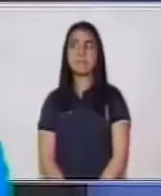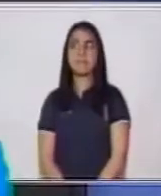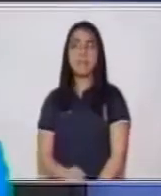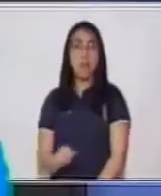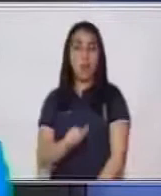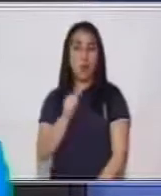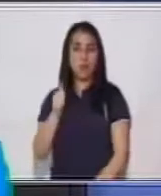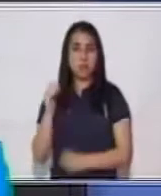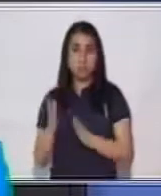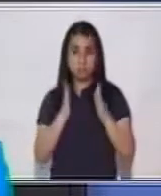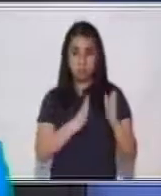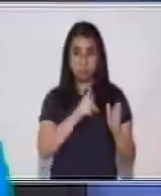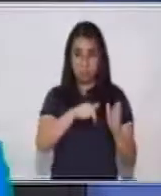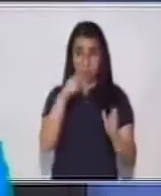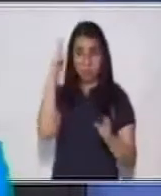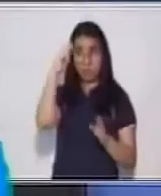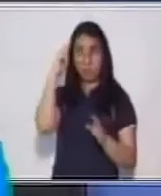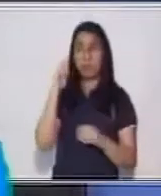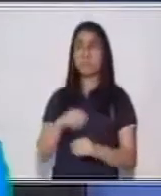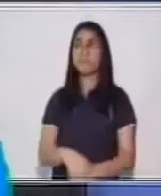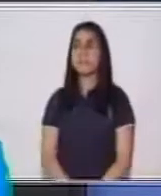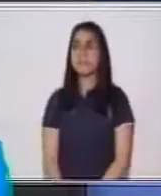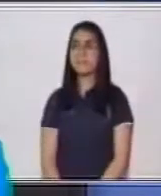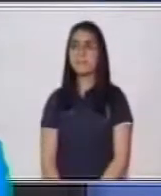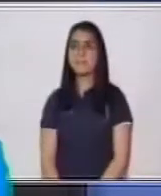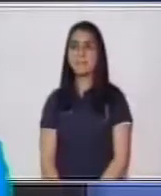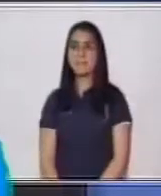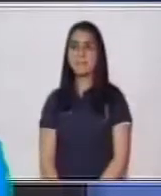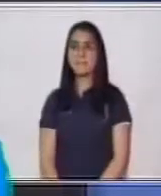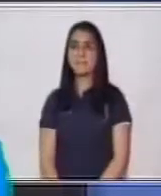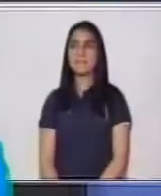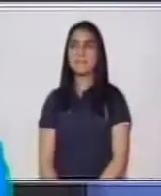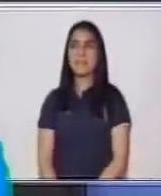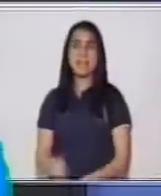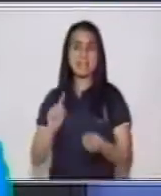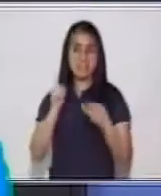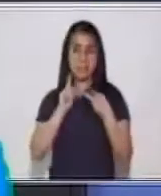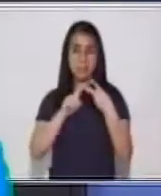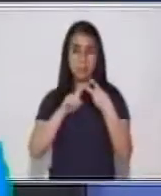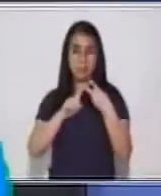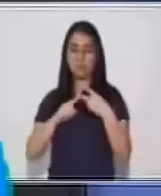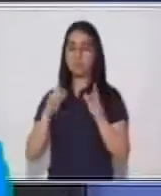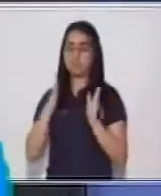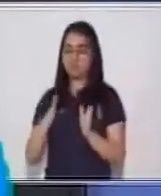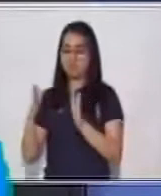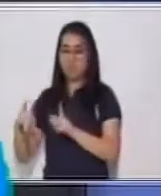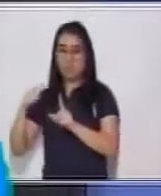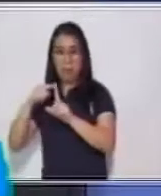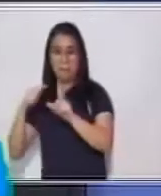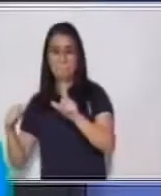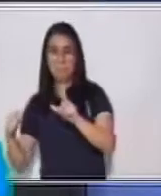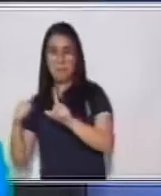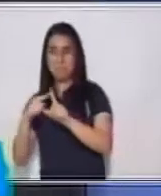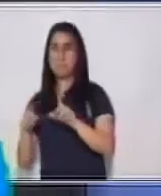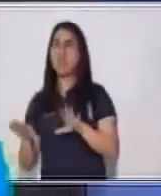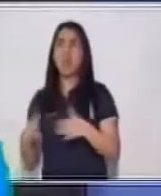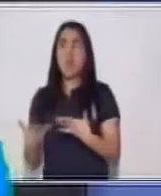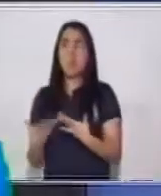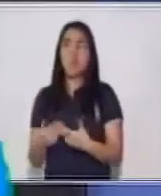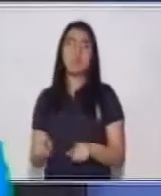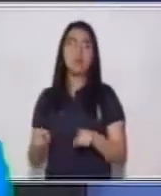el lado opuesto dividido el adyacente. El lado adyacente, recordemos que se representa como X